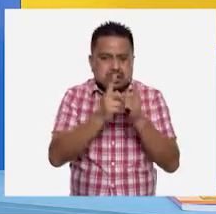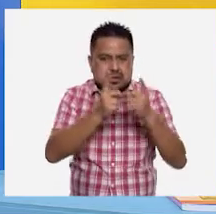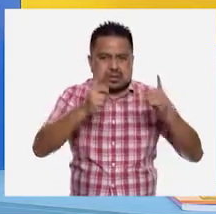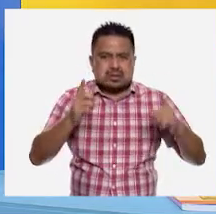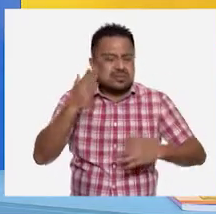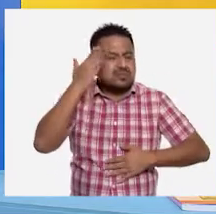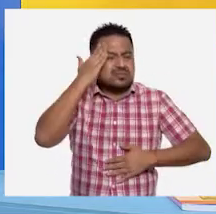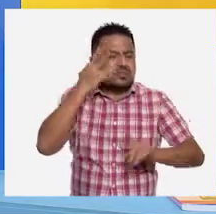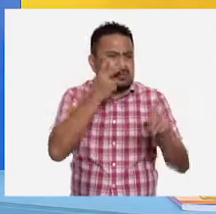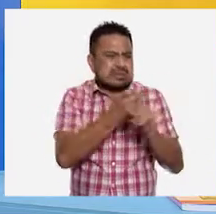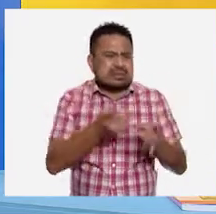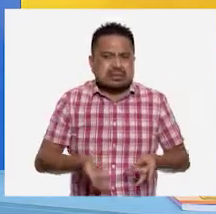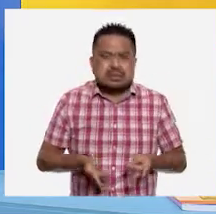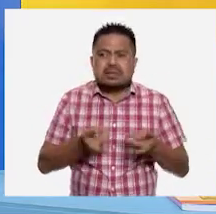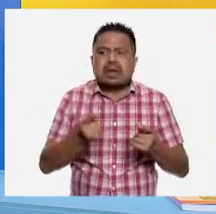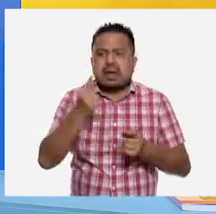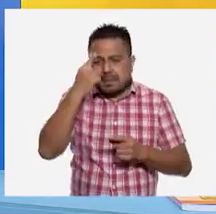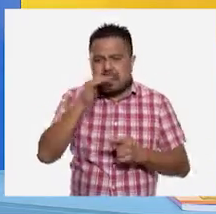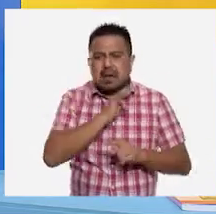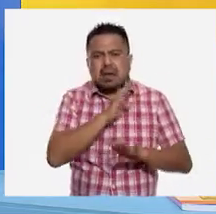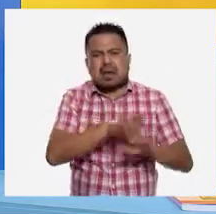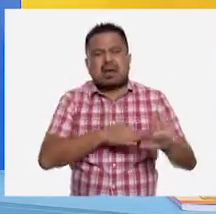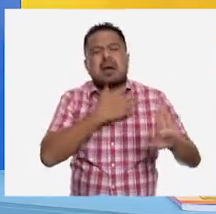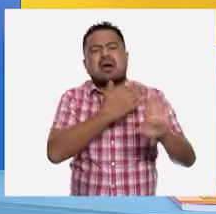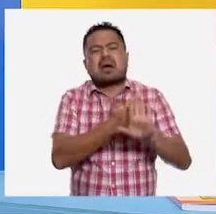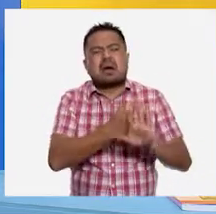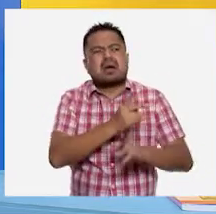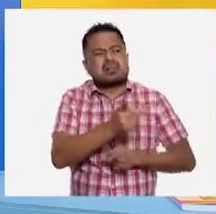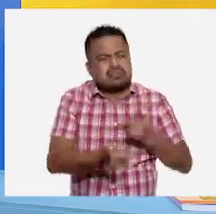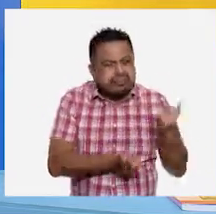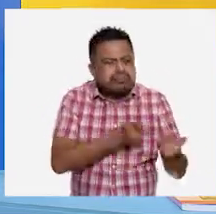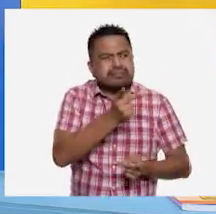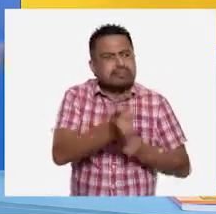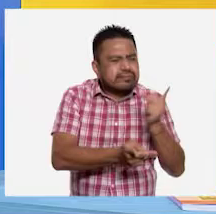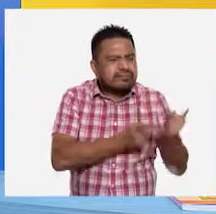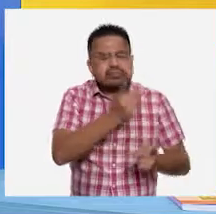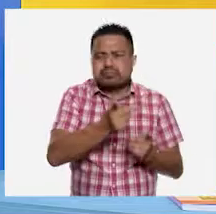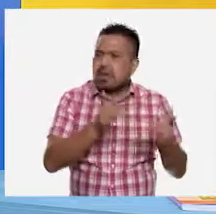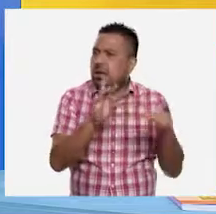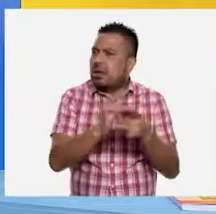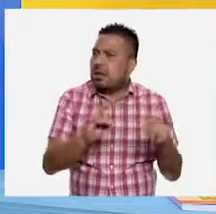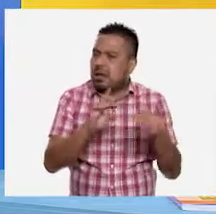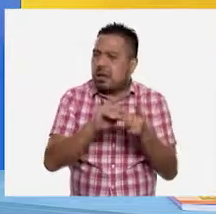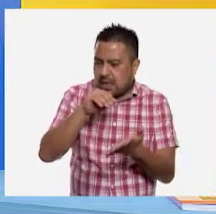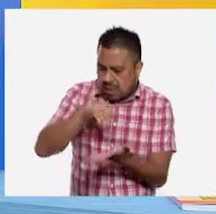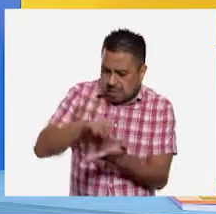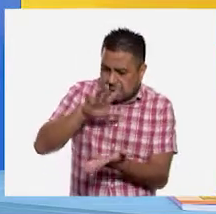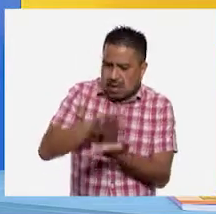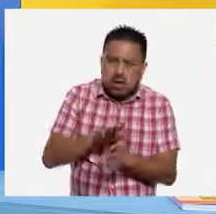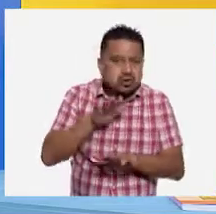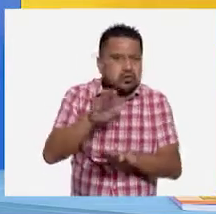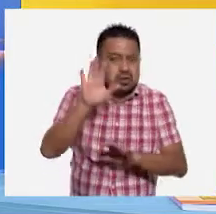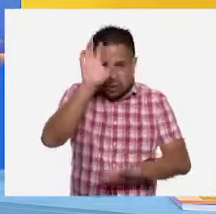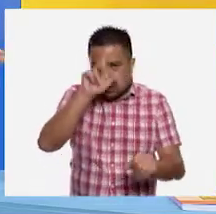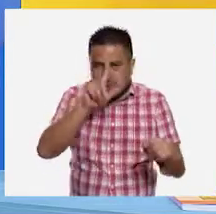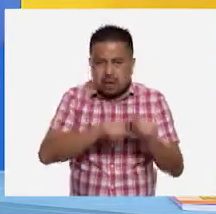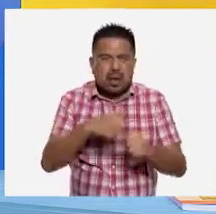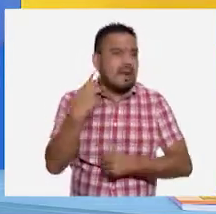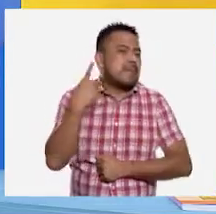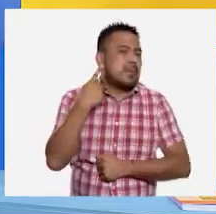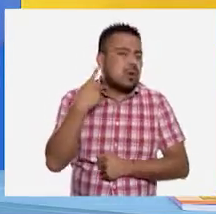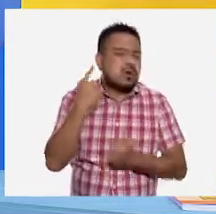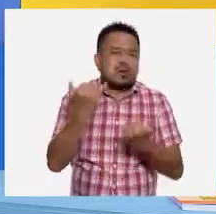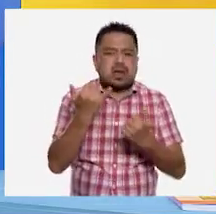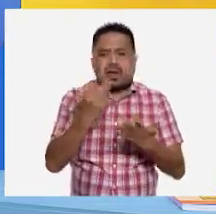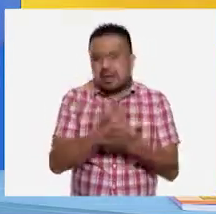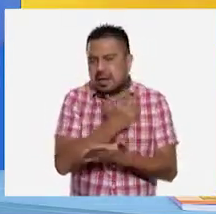estas capacidades finas para criticar y cuestionar la narrativa establecida sobre la cultura, la política y